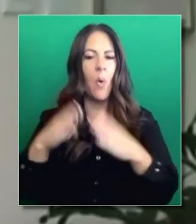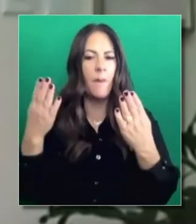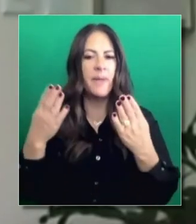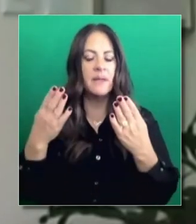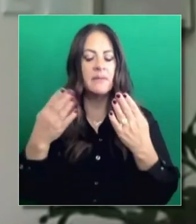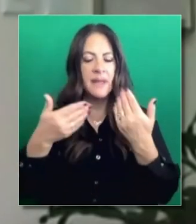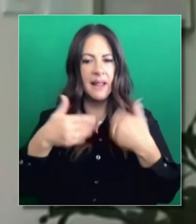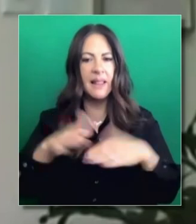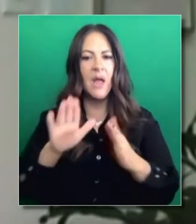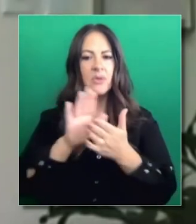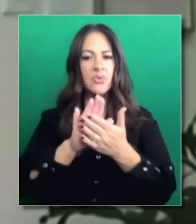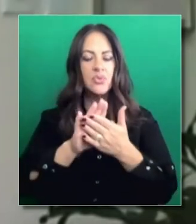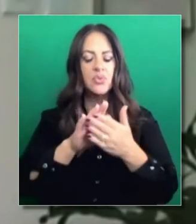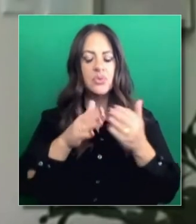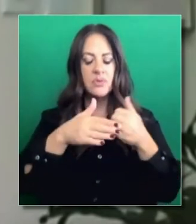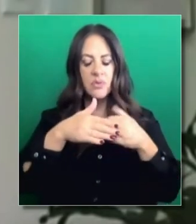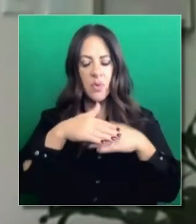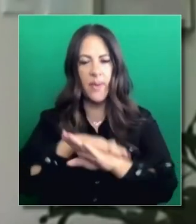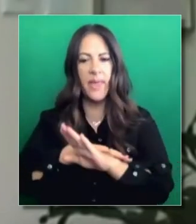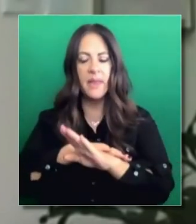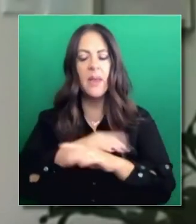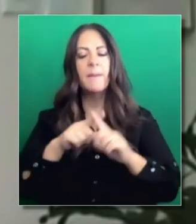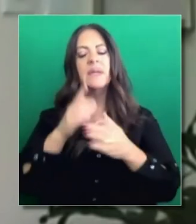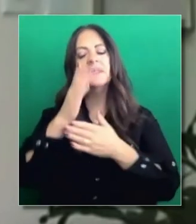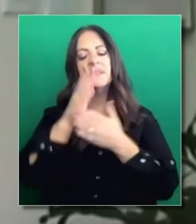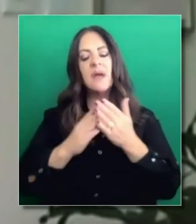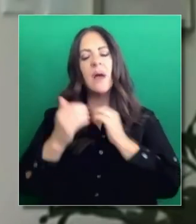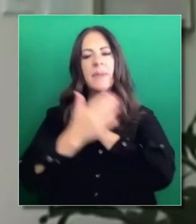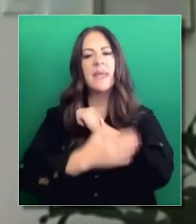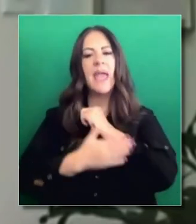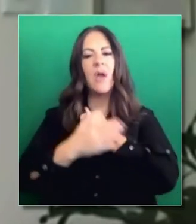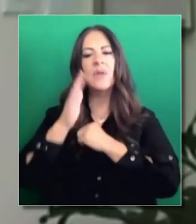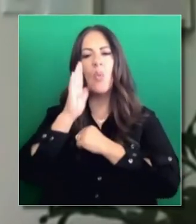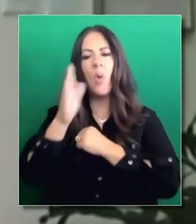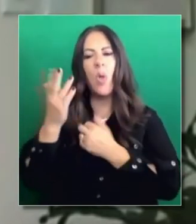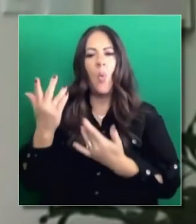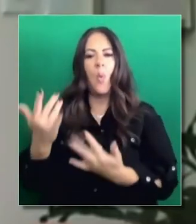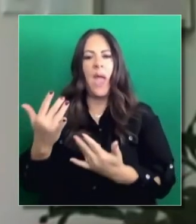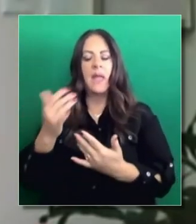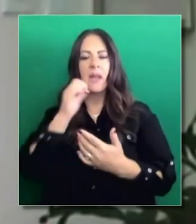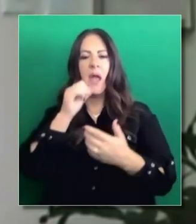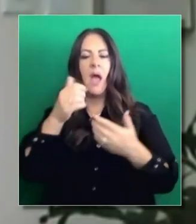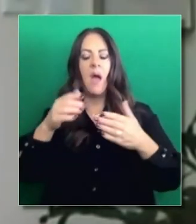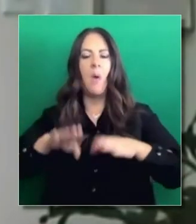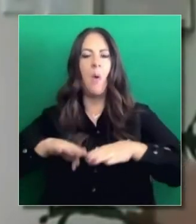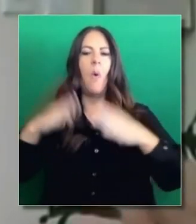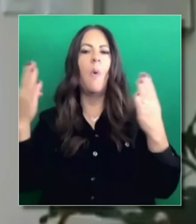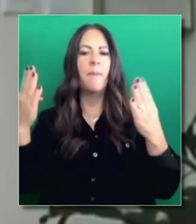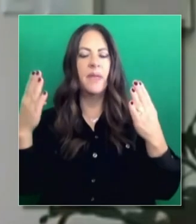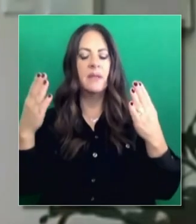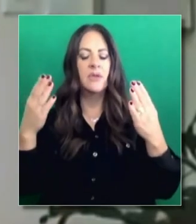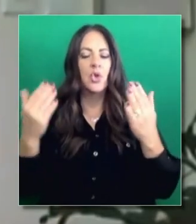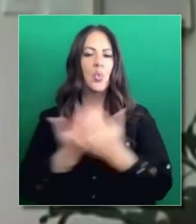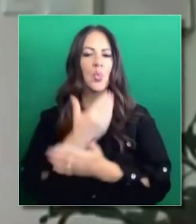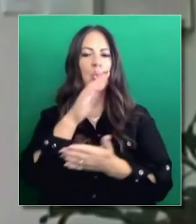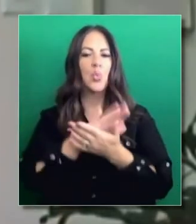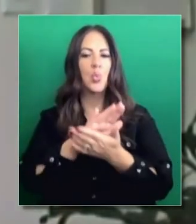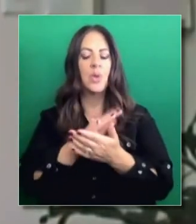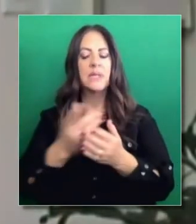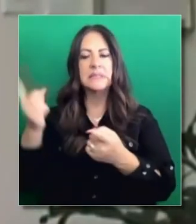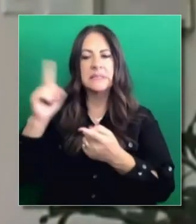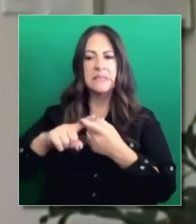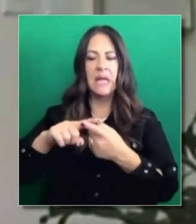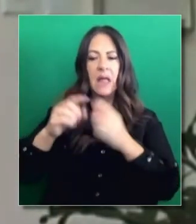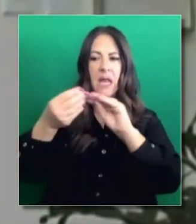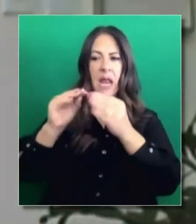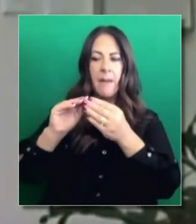mitigación. Entonces, se prevé que los condados tendrán que esperar antes de abrir físicamente